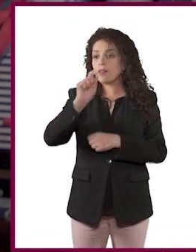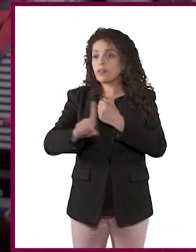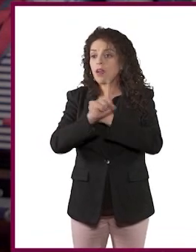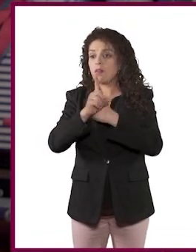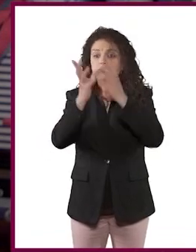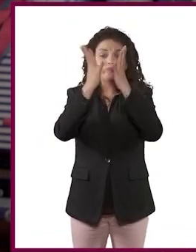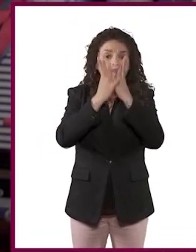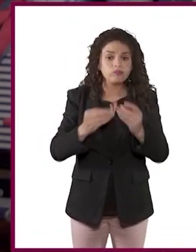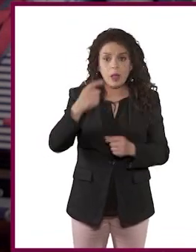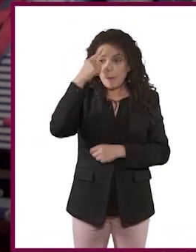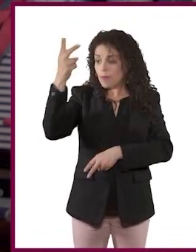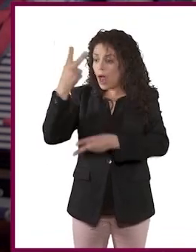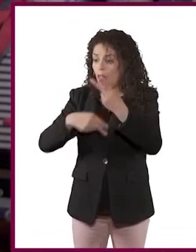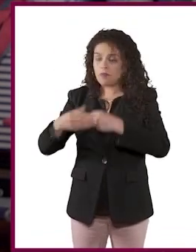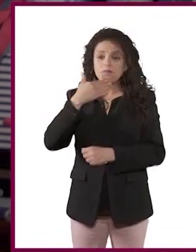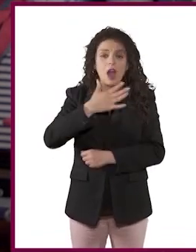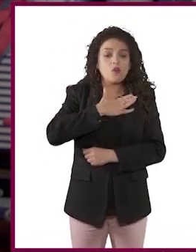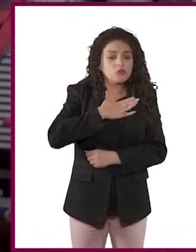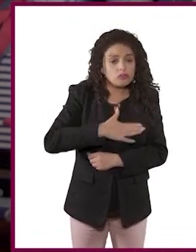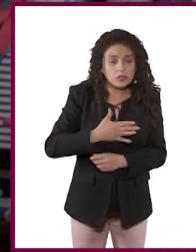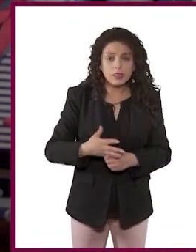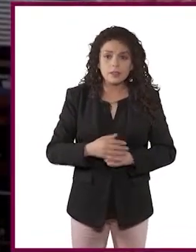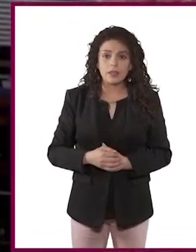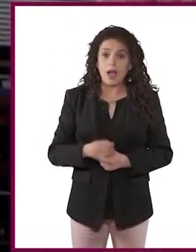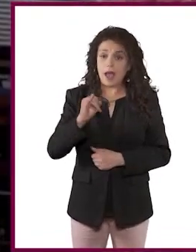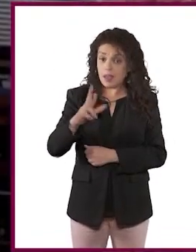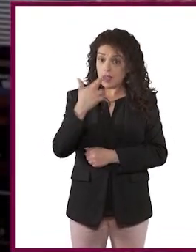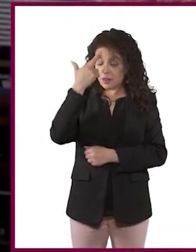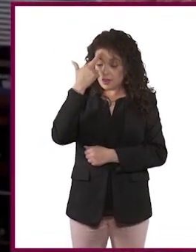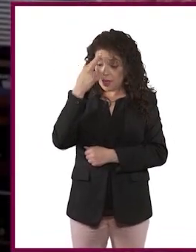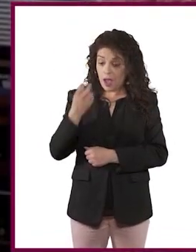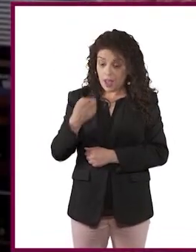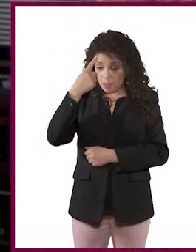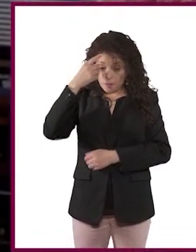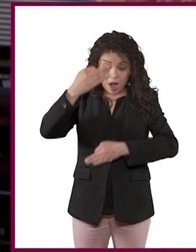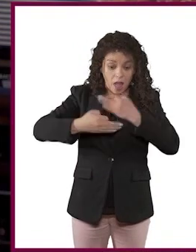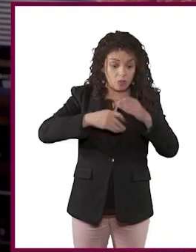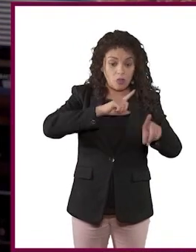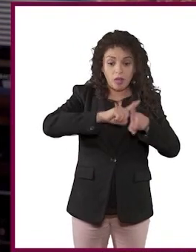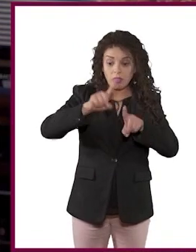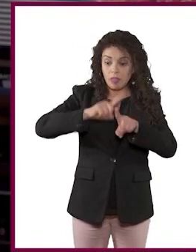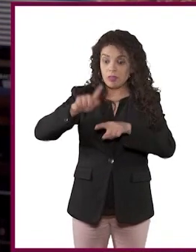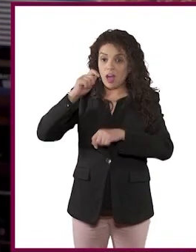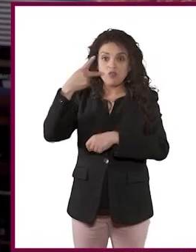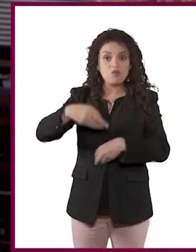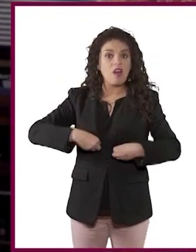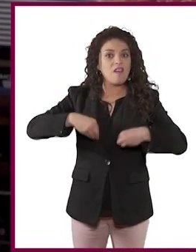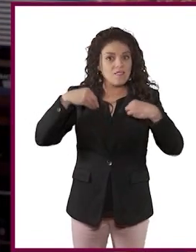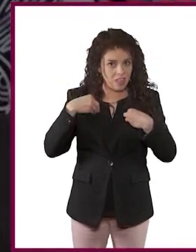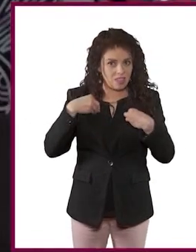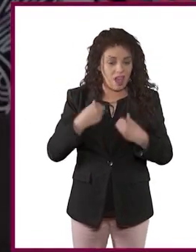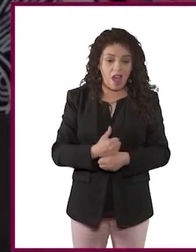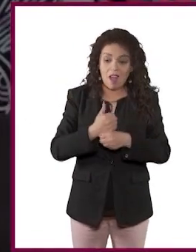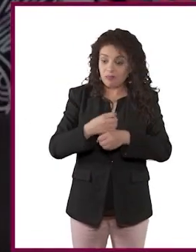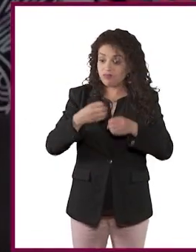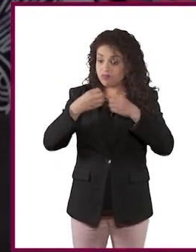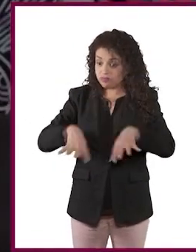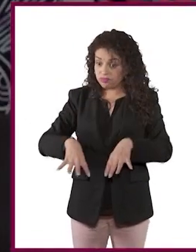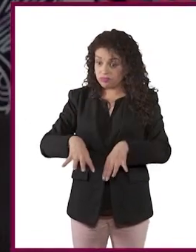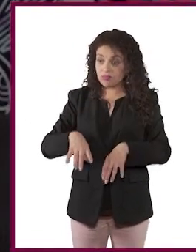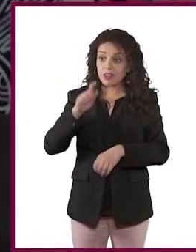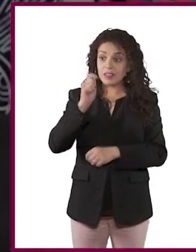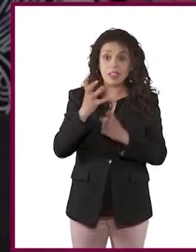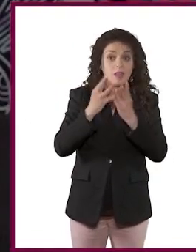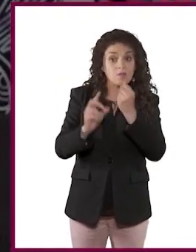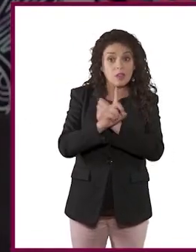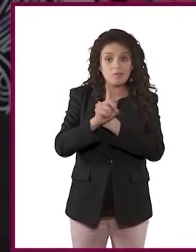los conflictos se resuelvan y exista justicia. Y recuerda esto para todos los aspectos de tu vida. La violencia